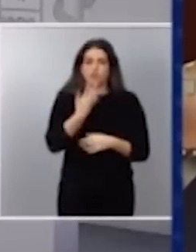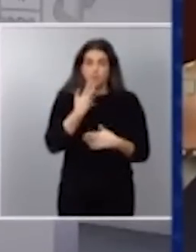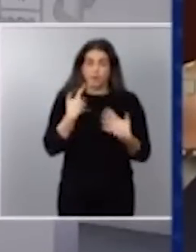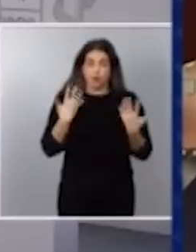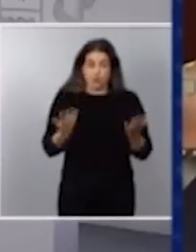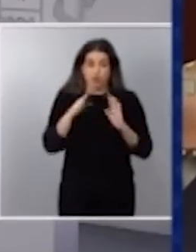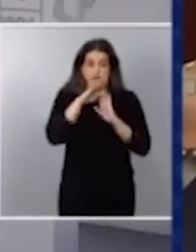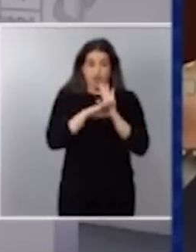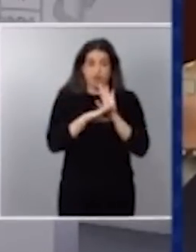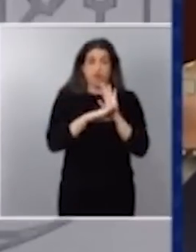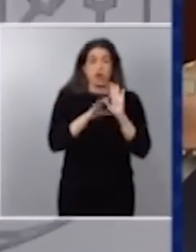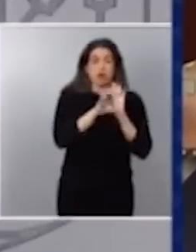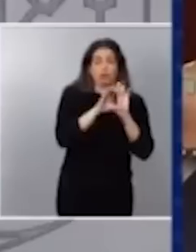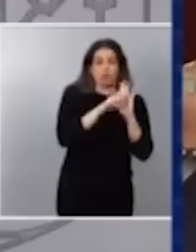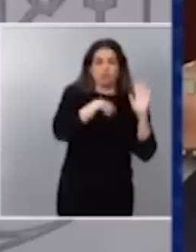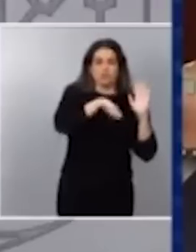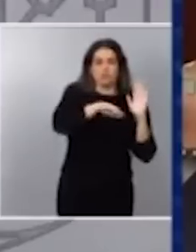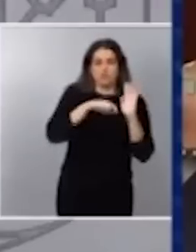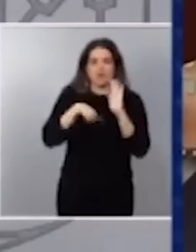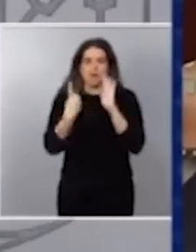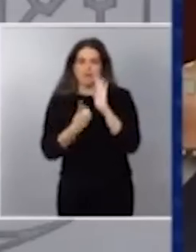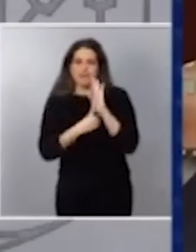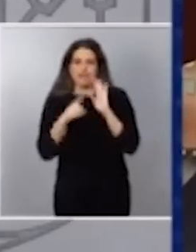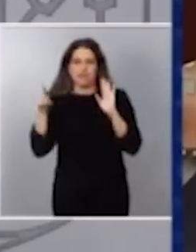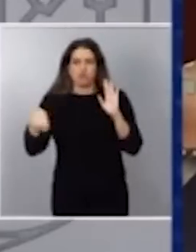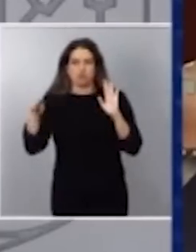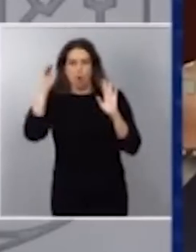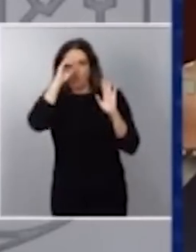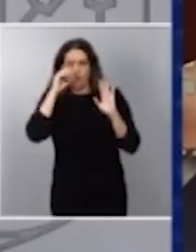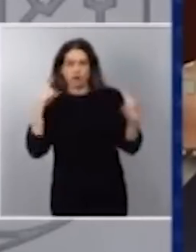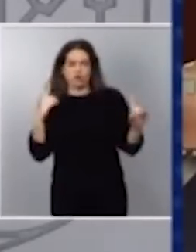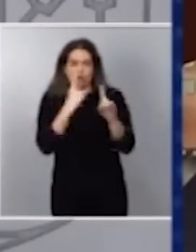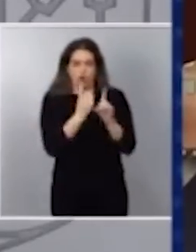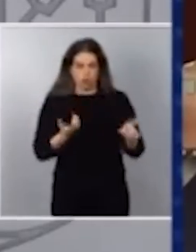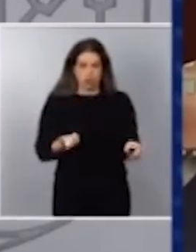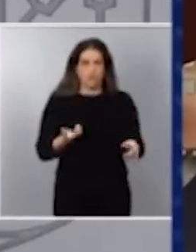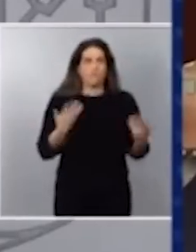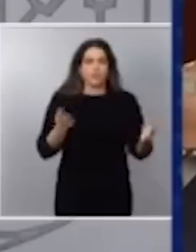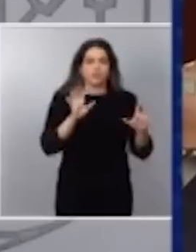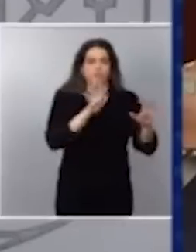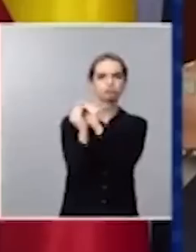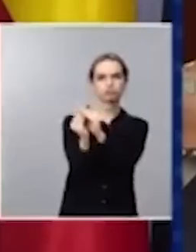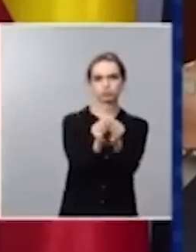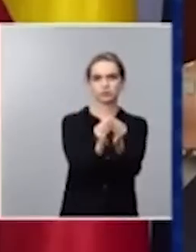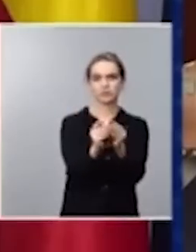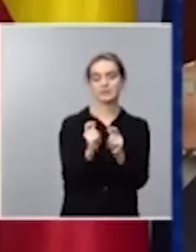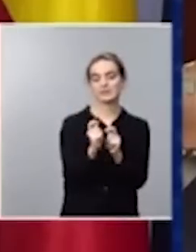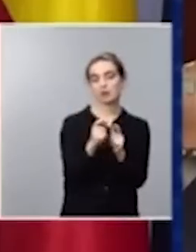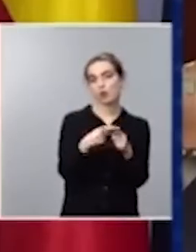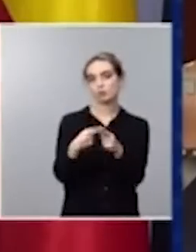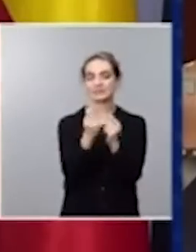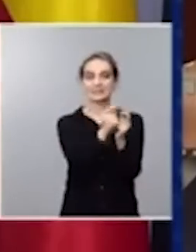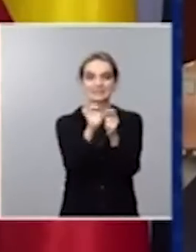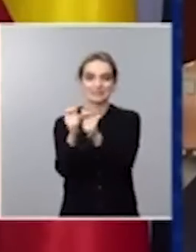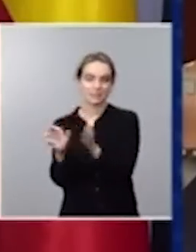eso se podrá hacer en otros países pero en España afortunadamente eso es imposible y si lo que se trata es ofrecer información para que